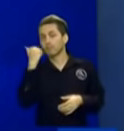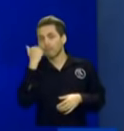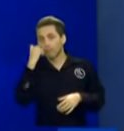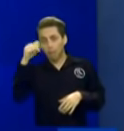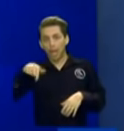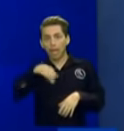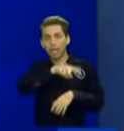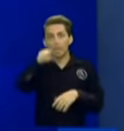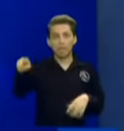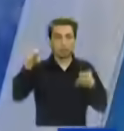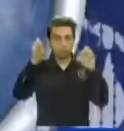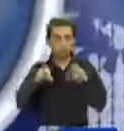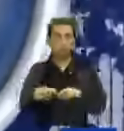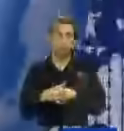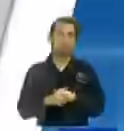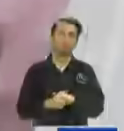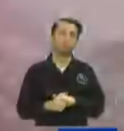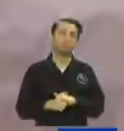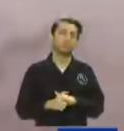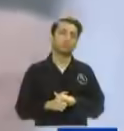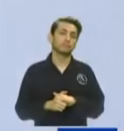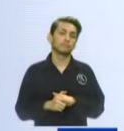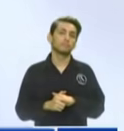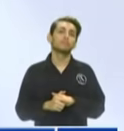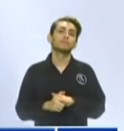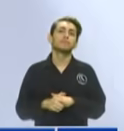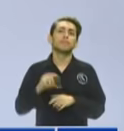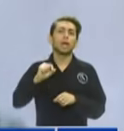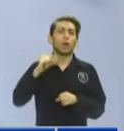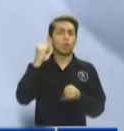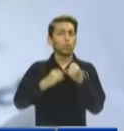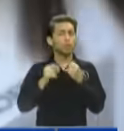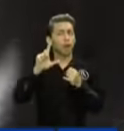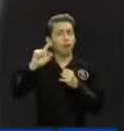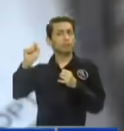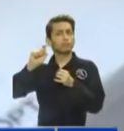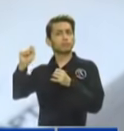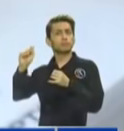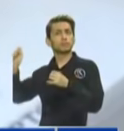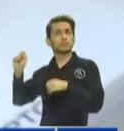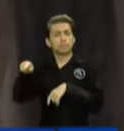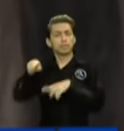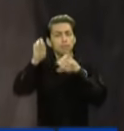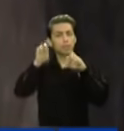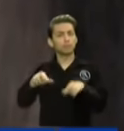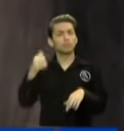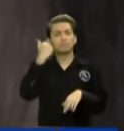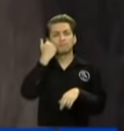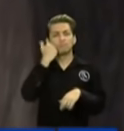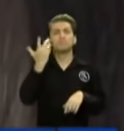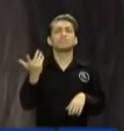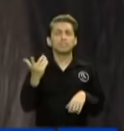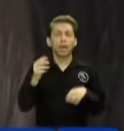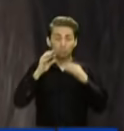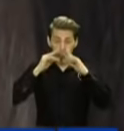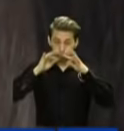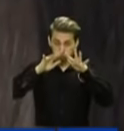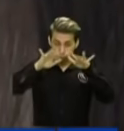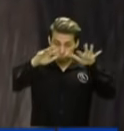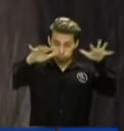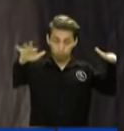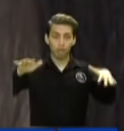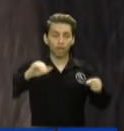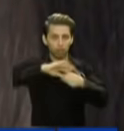población. En los últimos meses, los guatemaltecos se han visto afectados por la pandemia del coronavirus